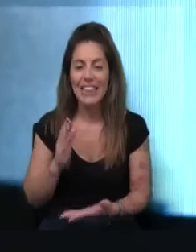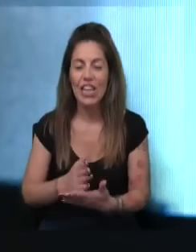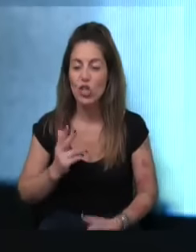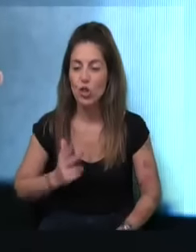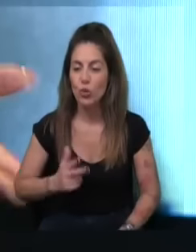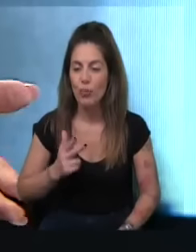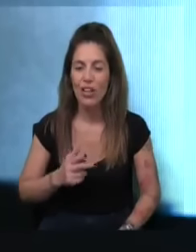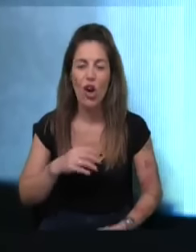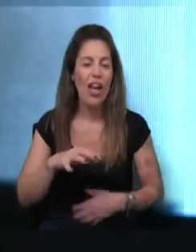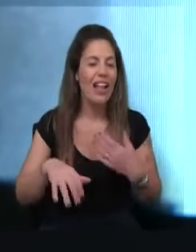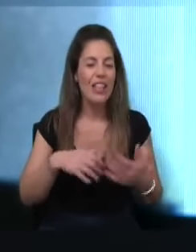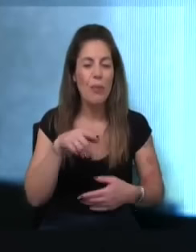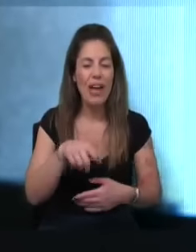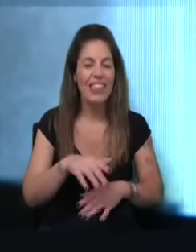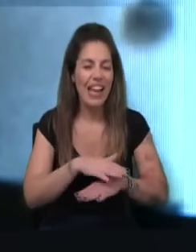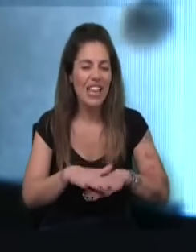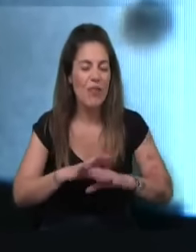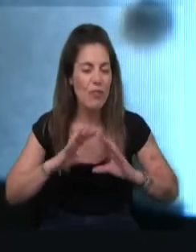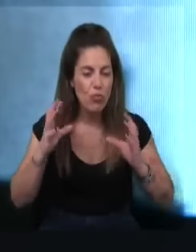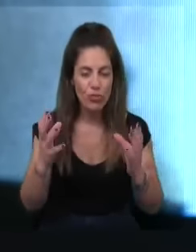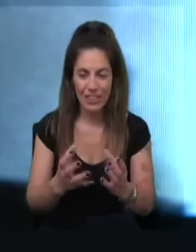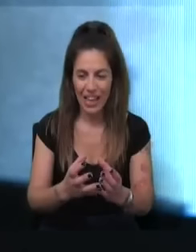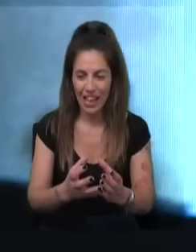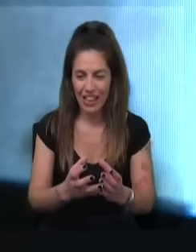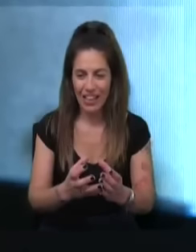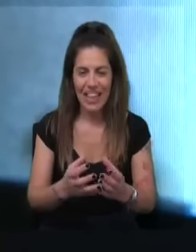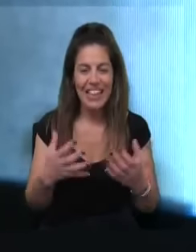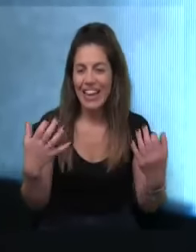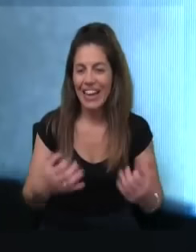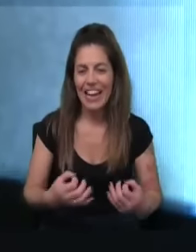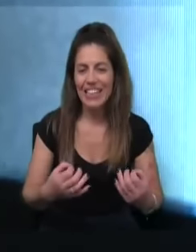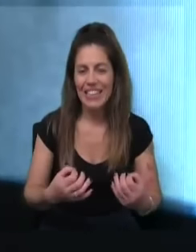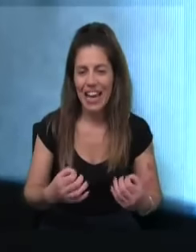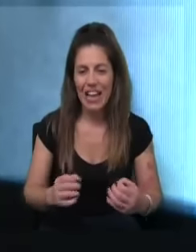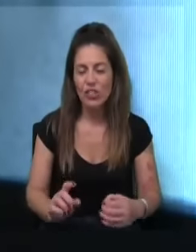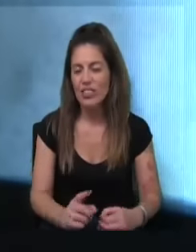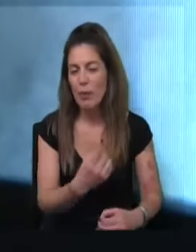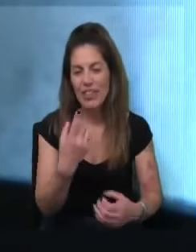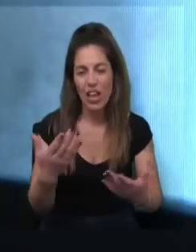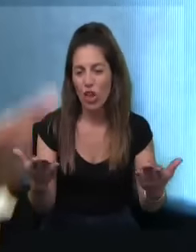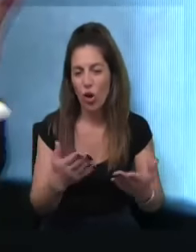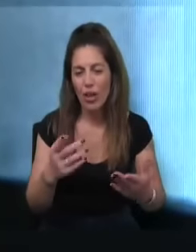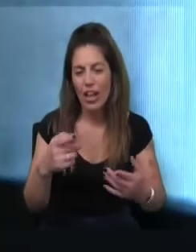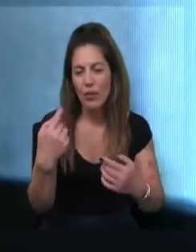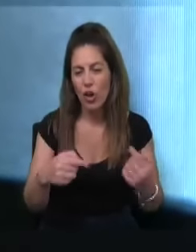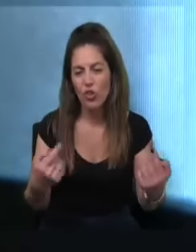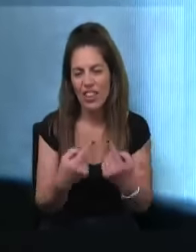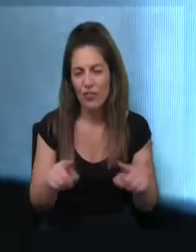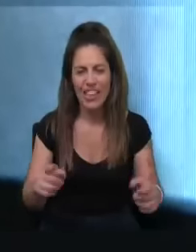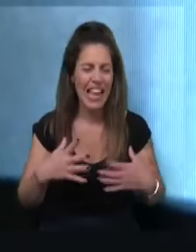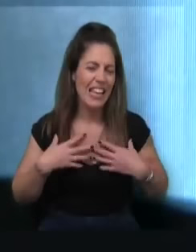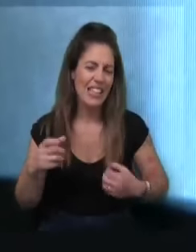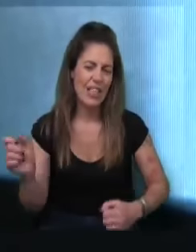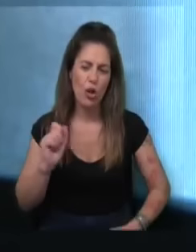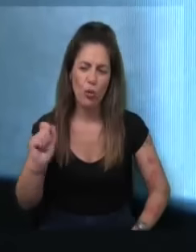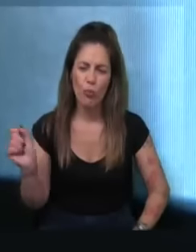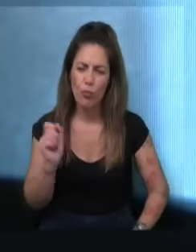desmadre está a nivel mundial en que en realidad lo que se está privilegiando es otra cosa la salud pública está